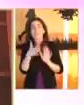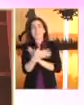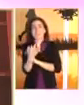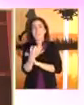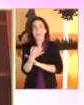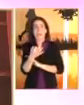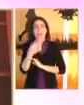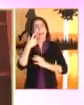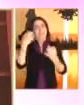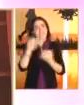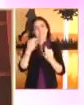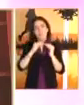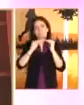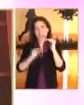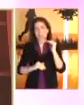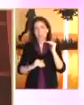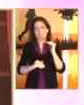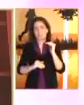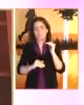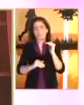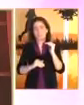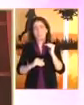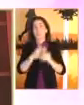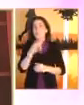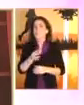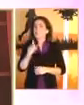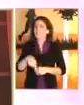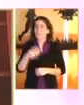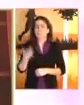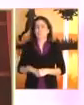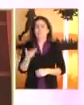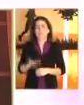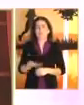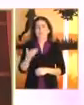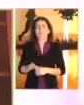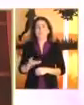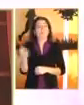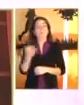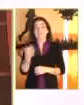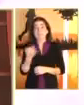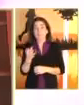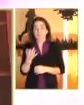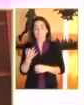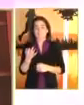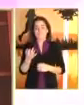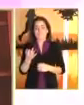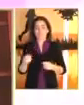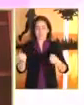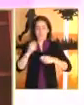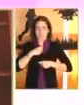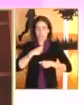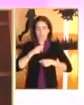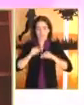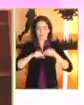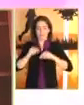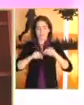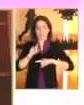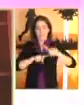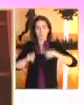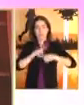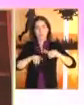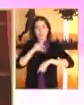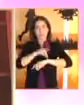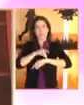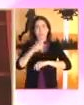también ha florecido de una forma importante la intoxicación por anisakis, que